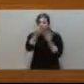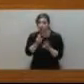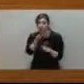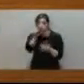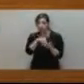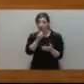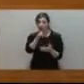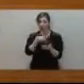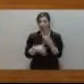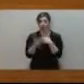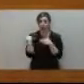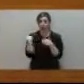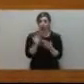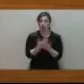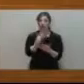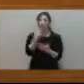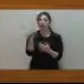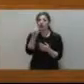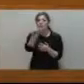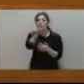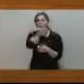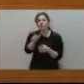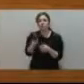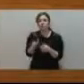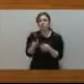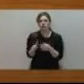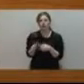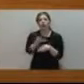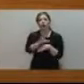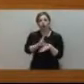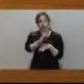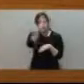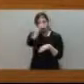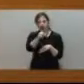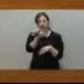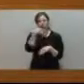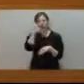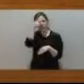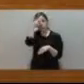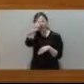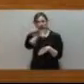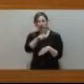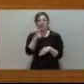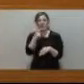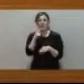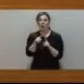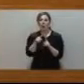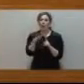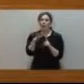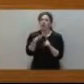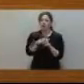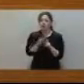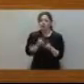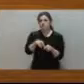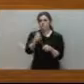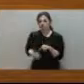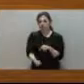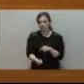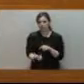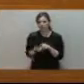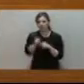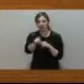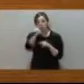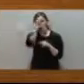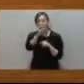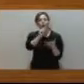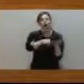2014, y lo conocen los sucesivos consejeros, es, mire, que se facturó de más, que no se puede saber lo que se contrató y lo que se